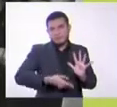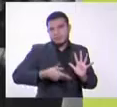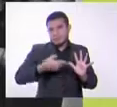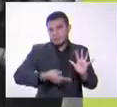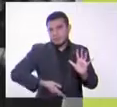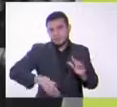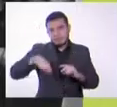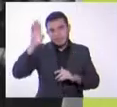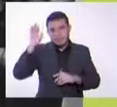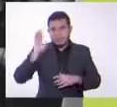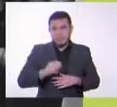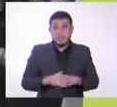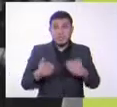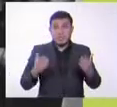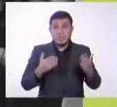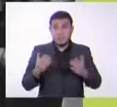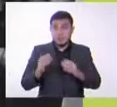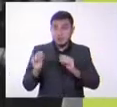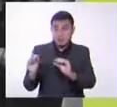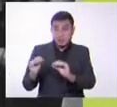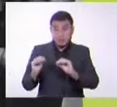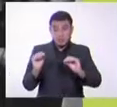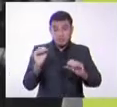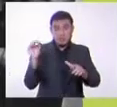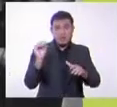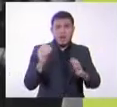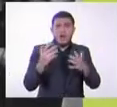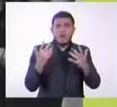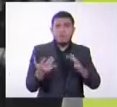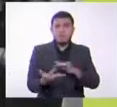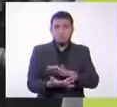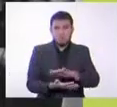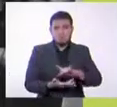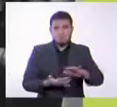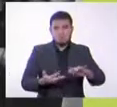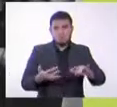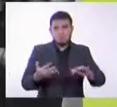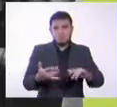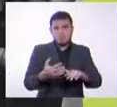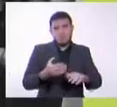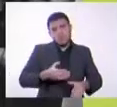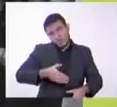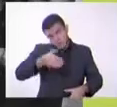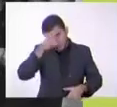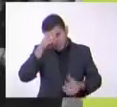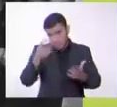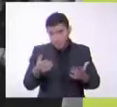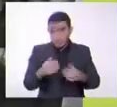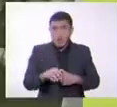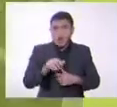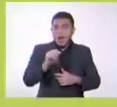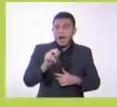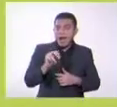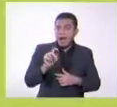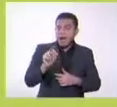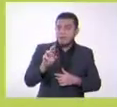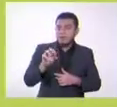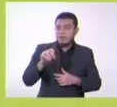hicieron contribuciones a muchas disciplinas de las ciencias naturales, la antropología y la